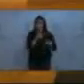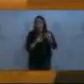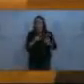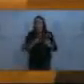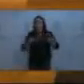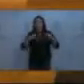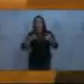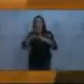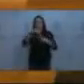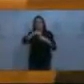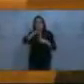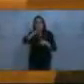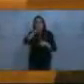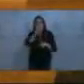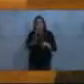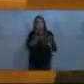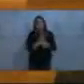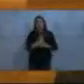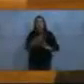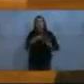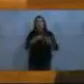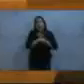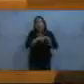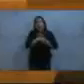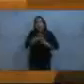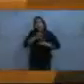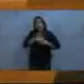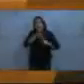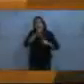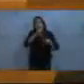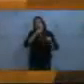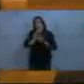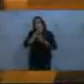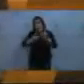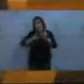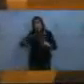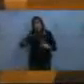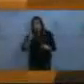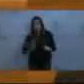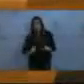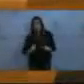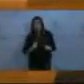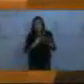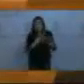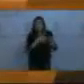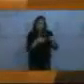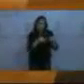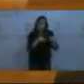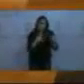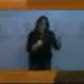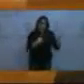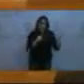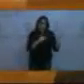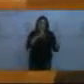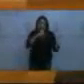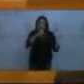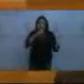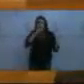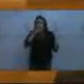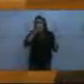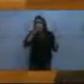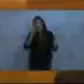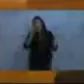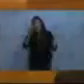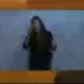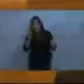del SESPA es el instrumento de gestión de recursos humanos equiparable a lo que acaba usted de decir, RPT, pero claro, usted lo hace